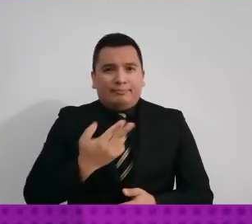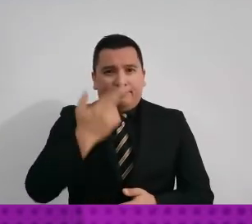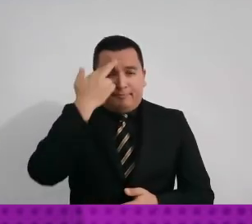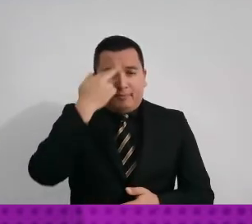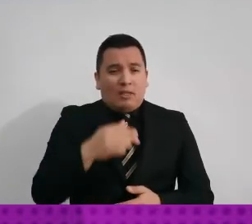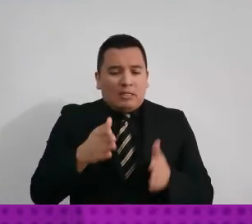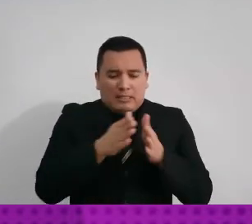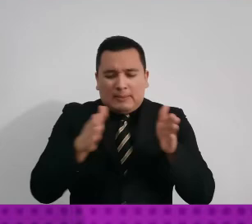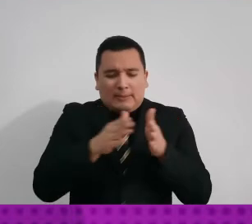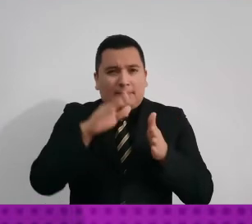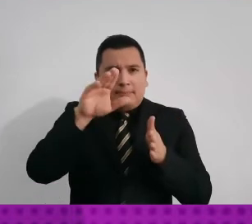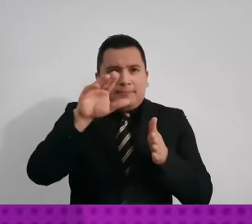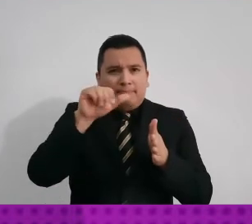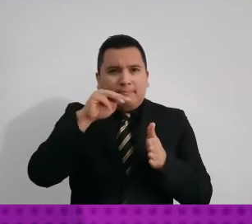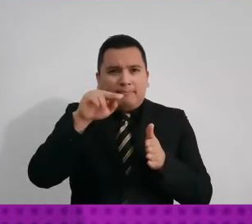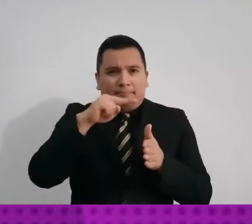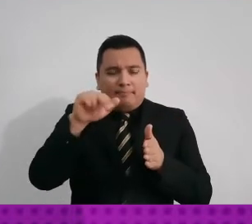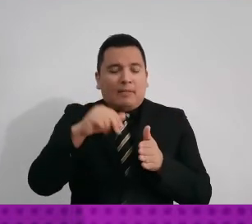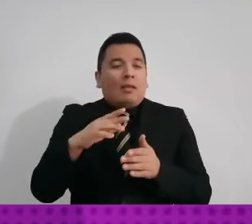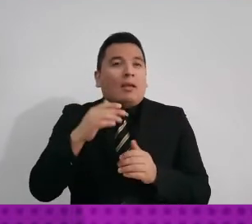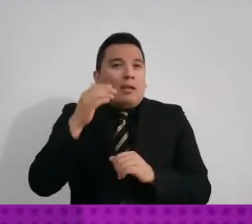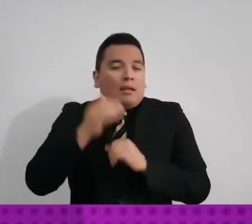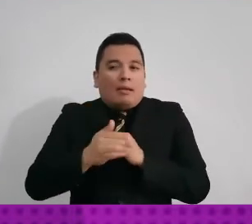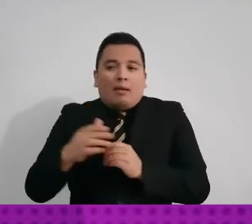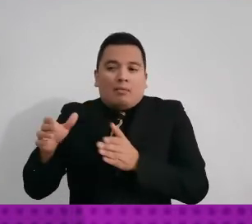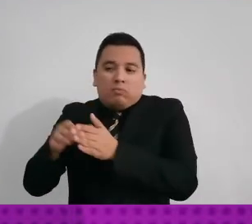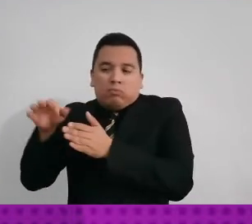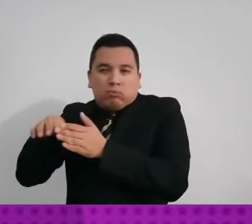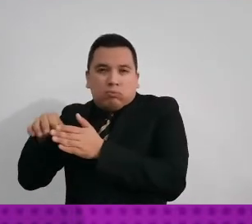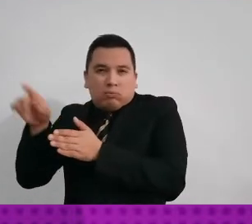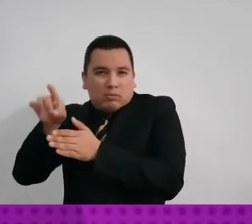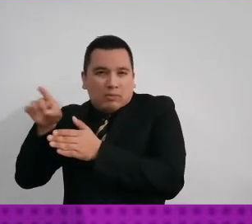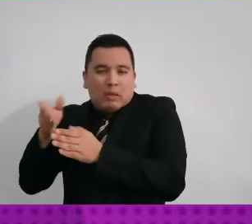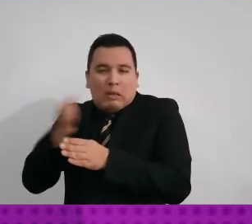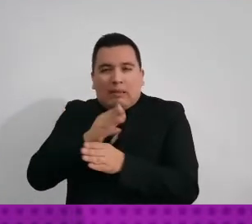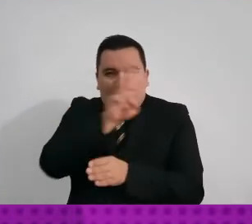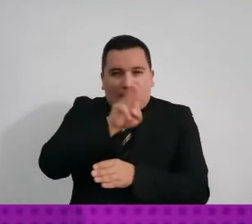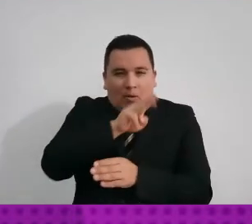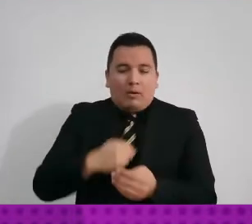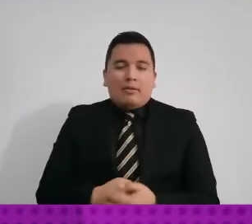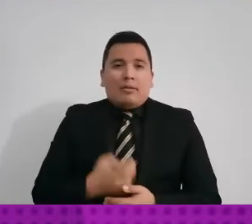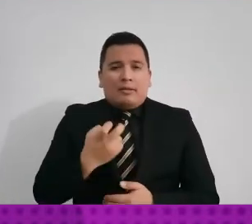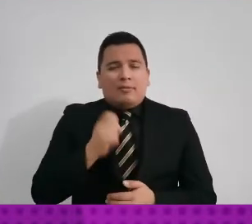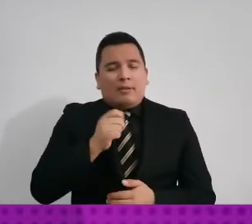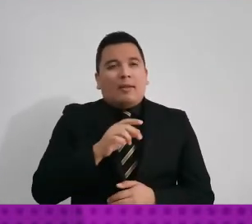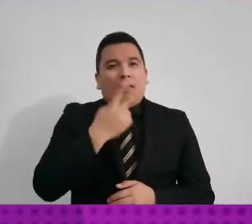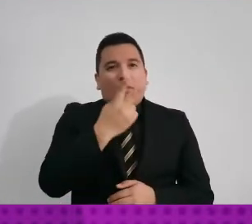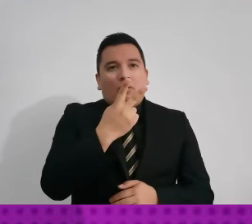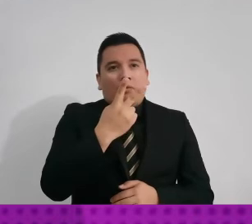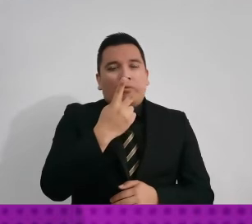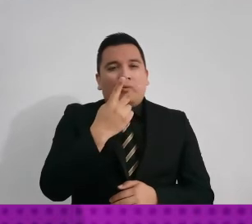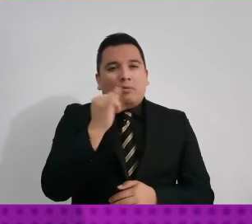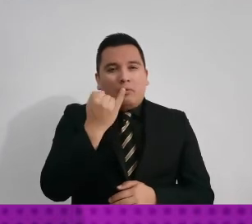junio. Hay que recordar que las campañas electorales concluyen el miércoles previo al día de la jornada electoral, entonces